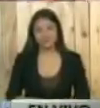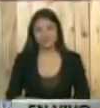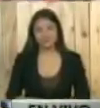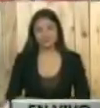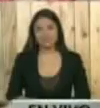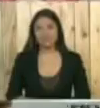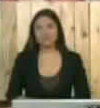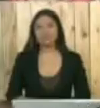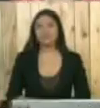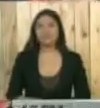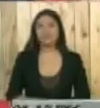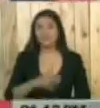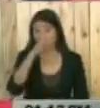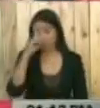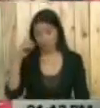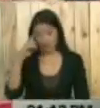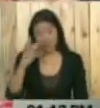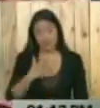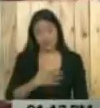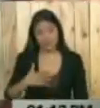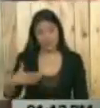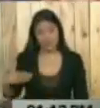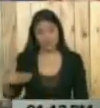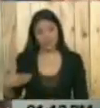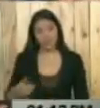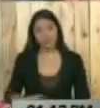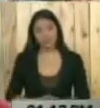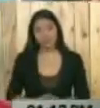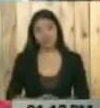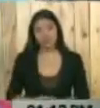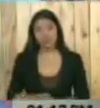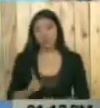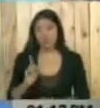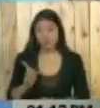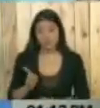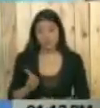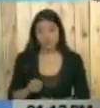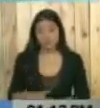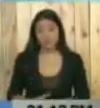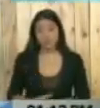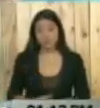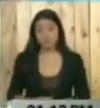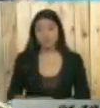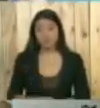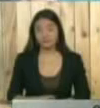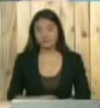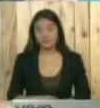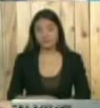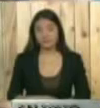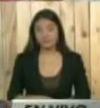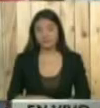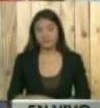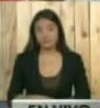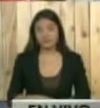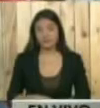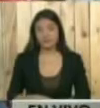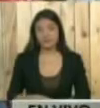Yo quiero, Diosdado, que tú le lleves este